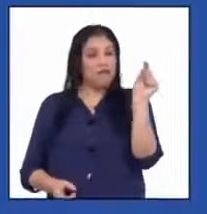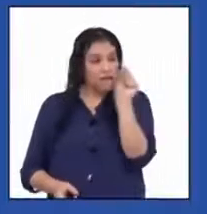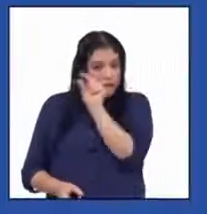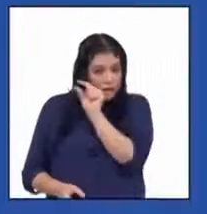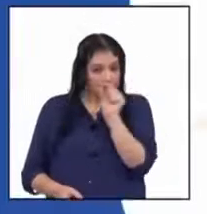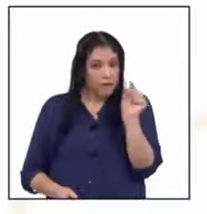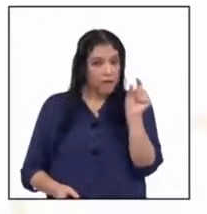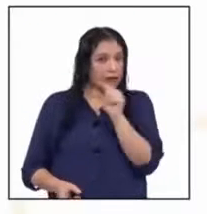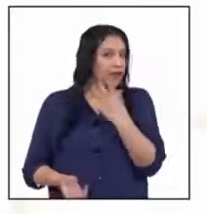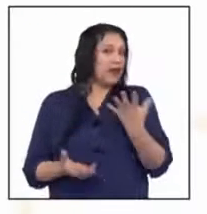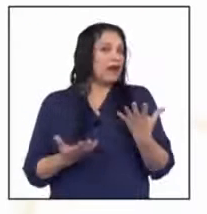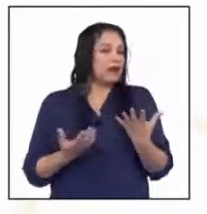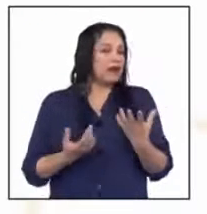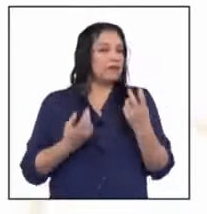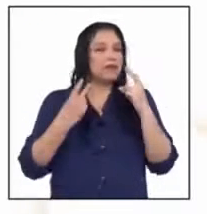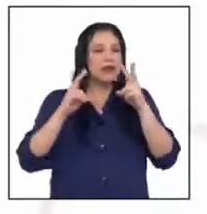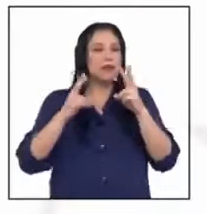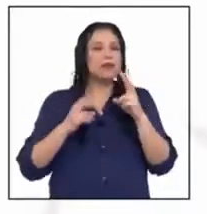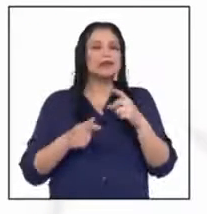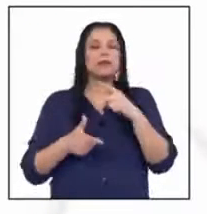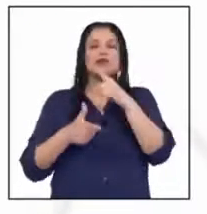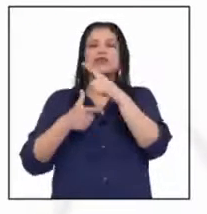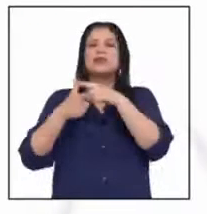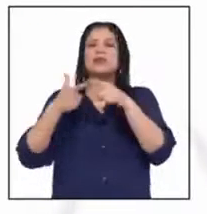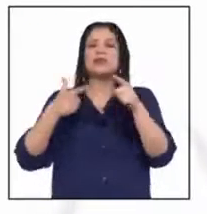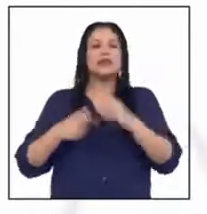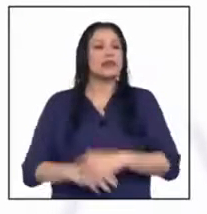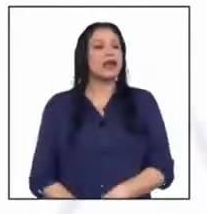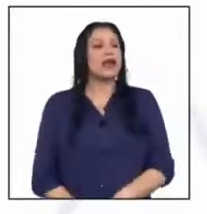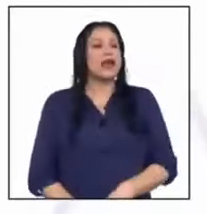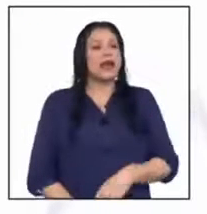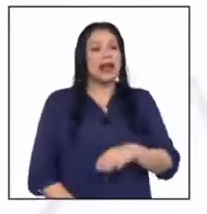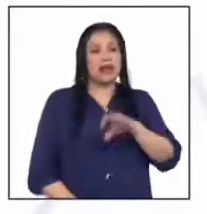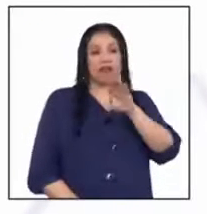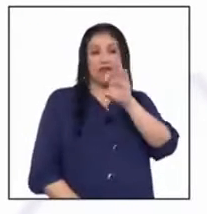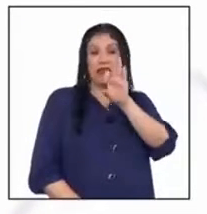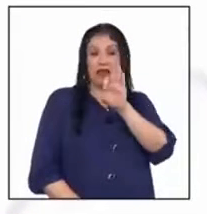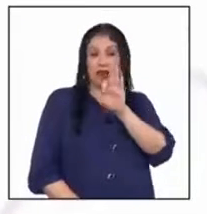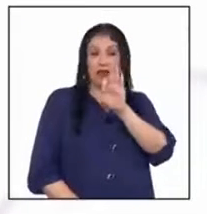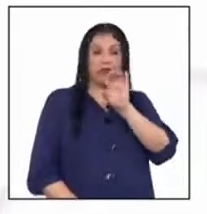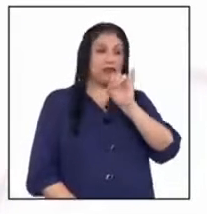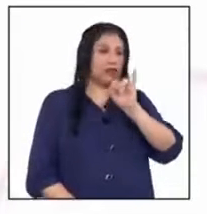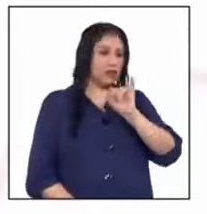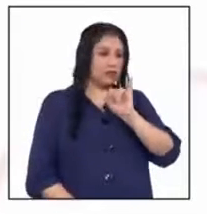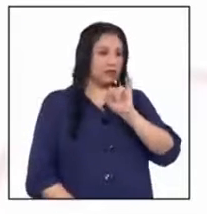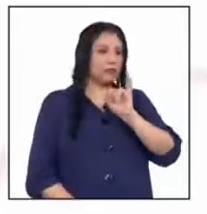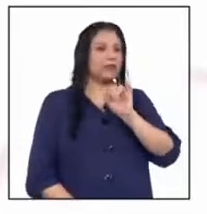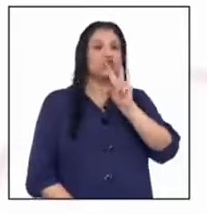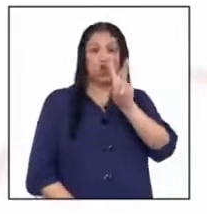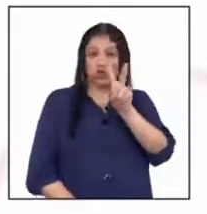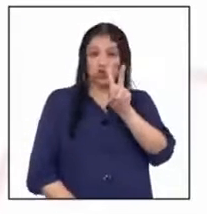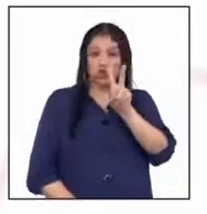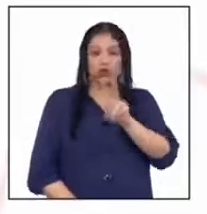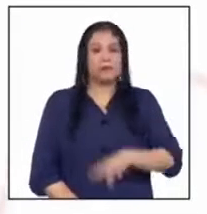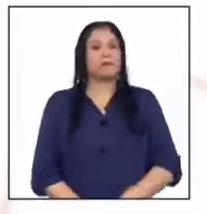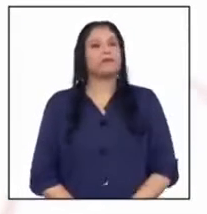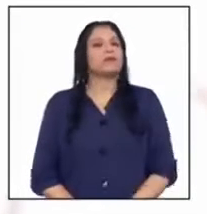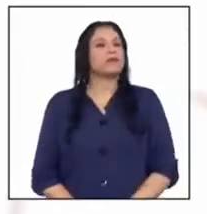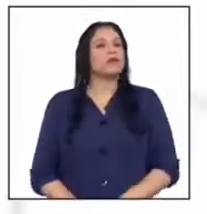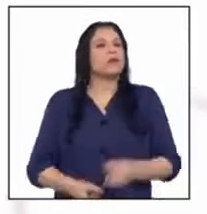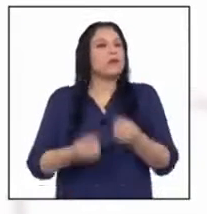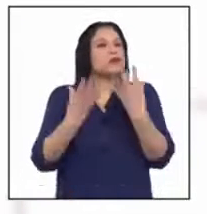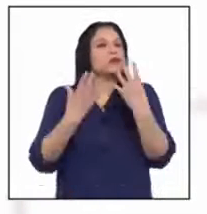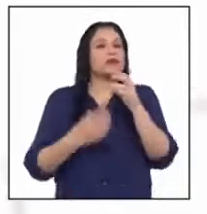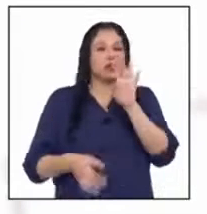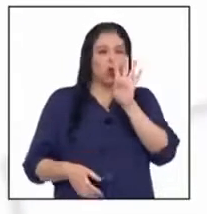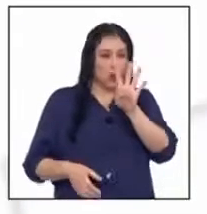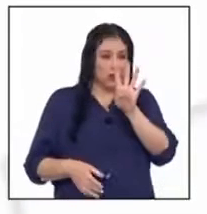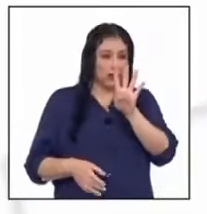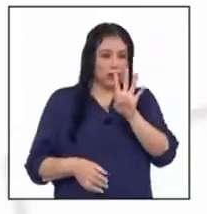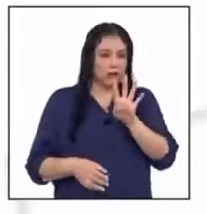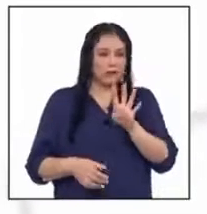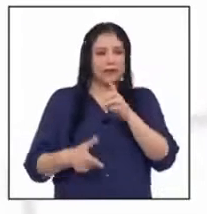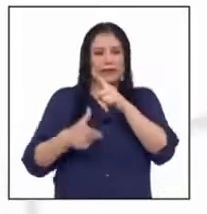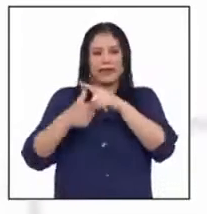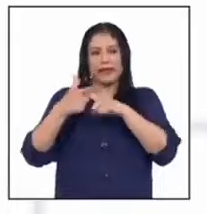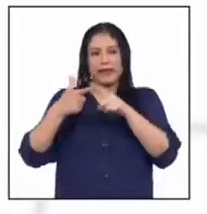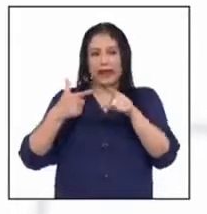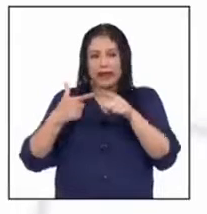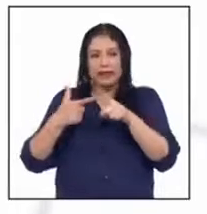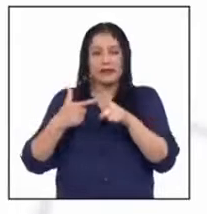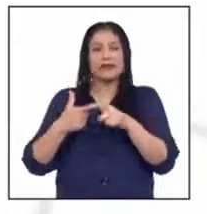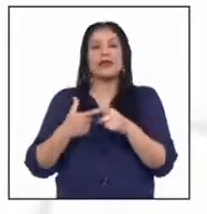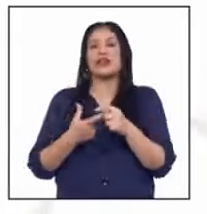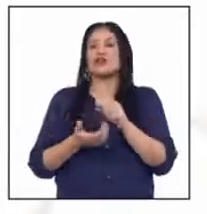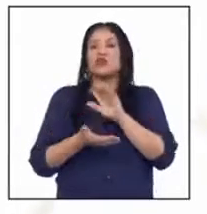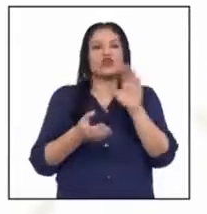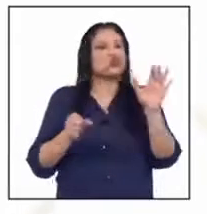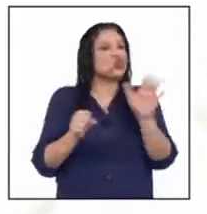tabla, debemos dividir la frecuencia absoluta F sub 2, cuyo valor es 4, entre el número total